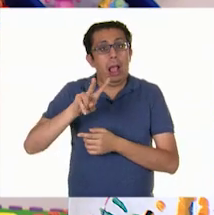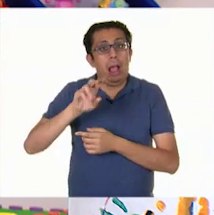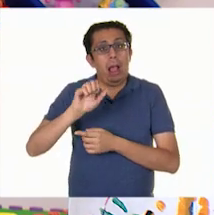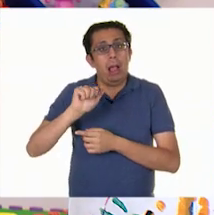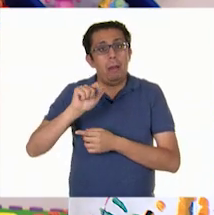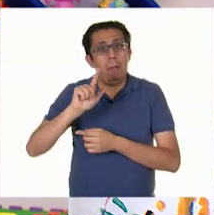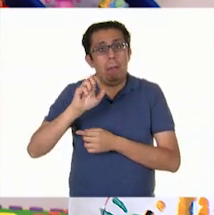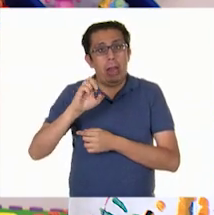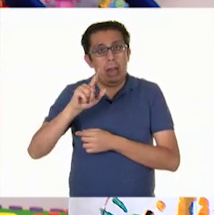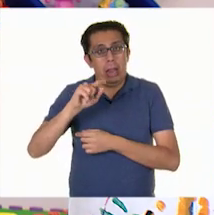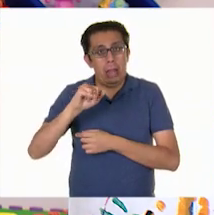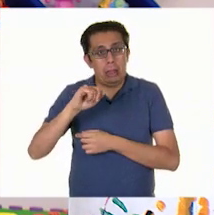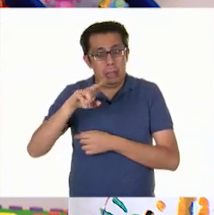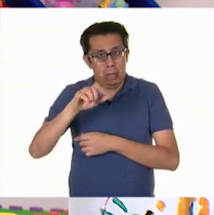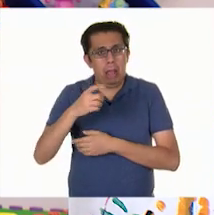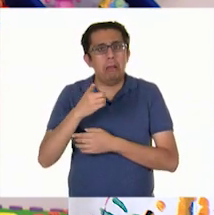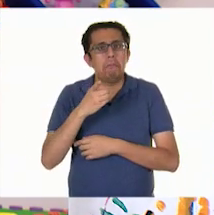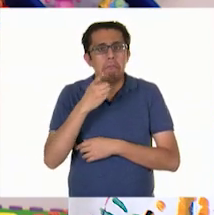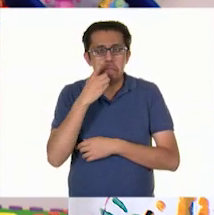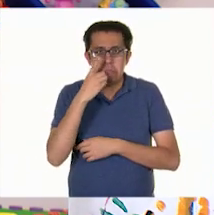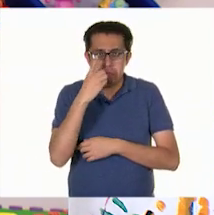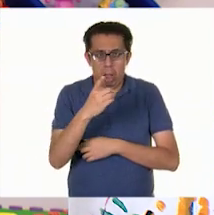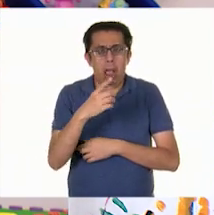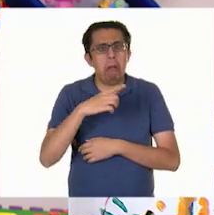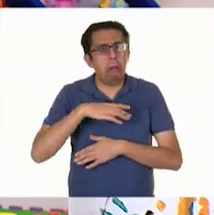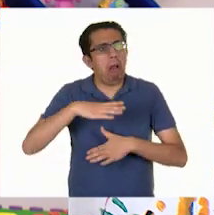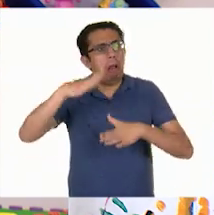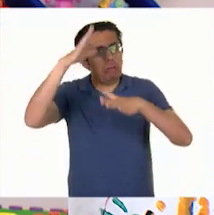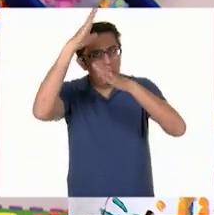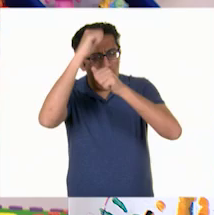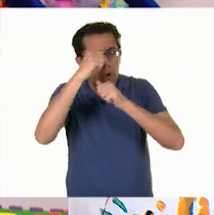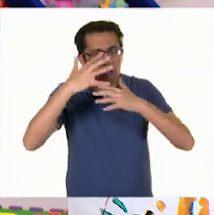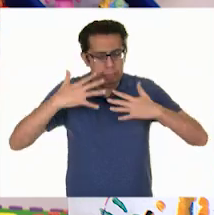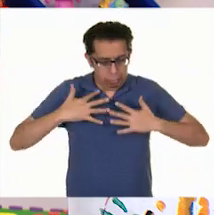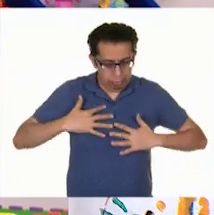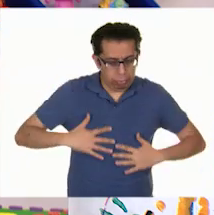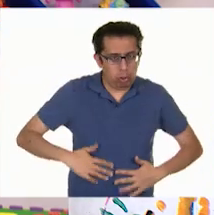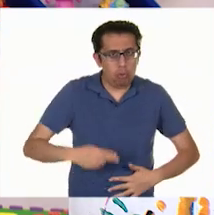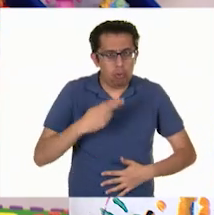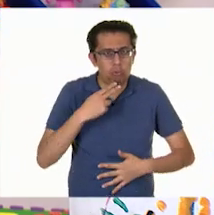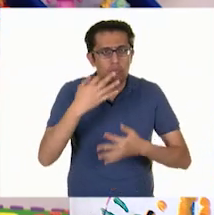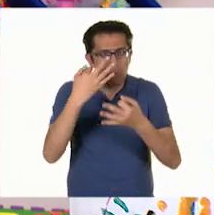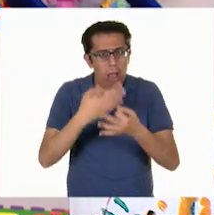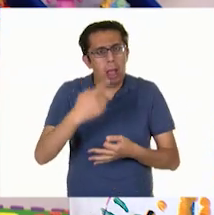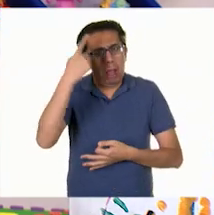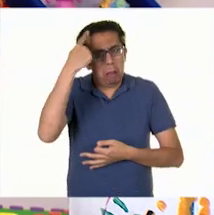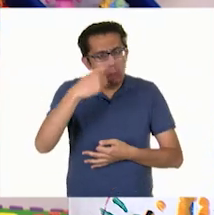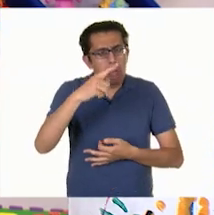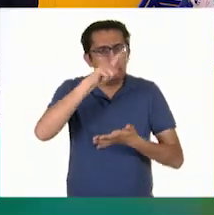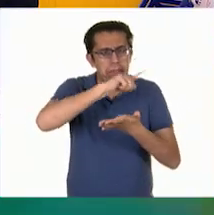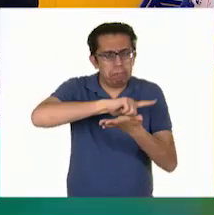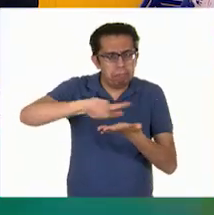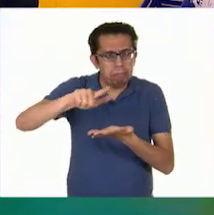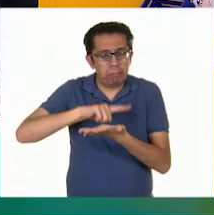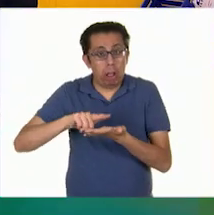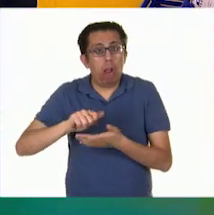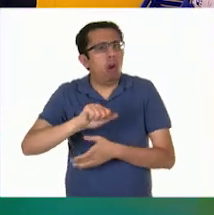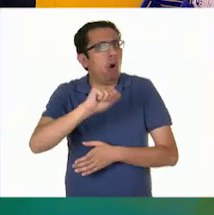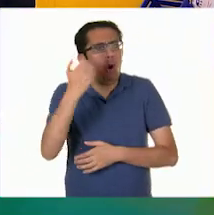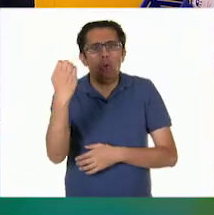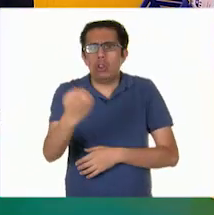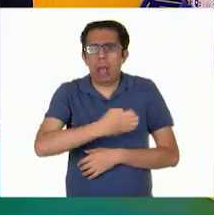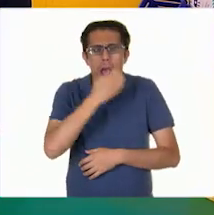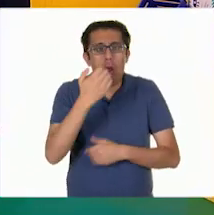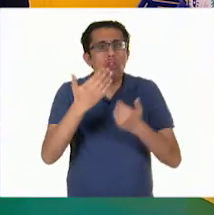que el uso del uniforme en su escuela como parte de las normas de aseo. Y en las escuelas en las que no hay uniforme,